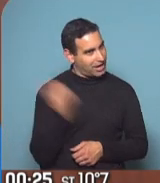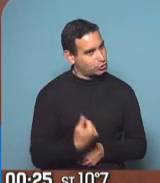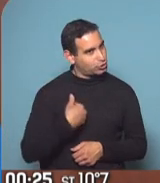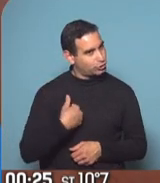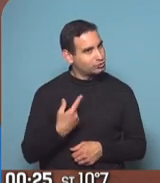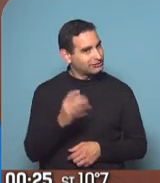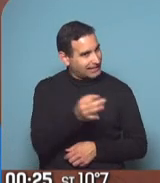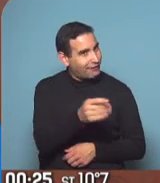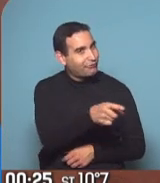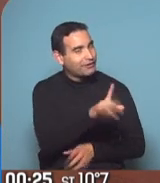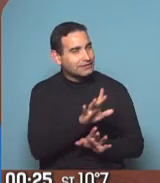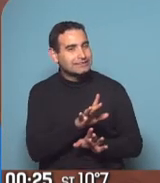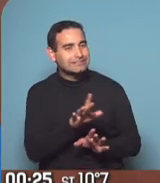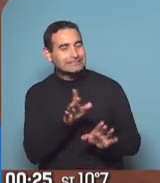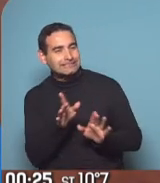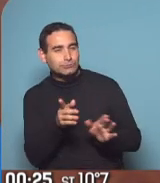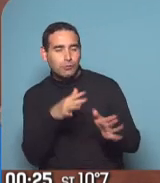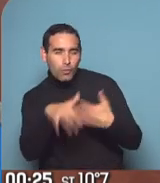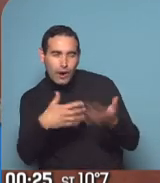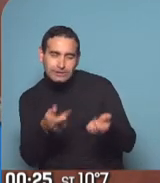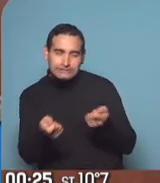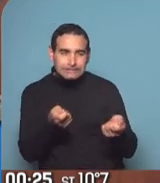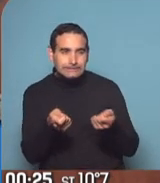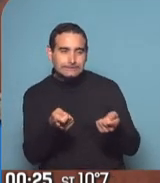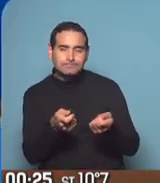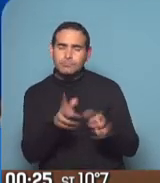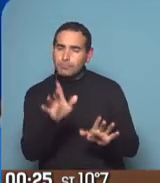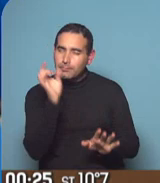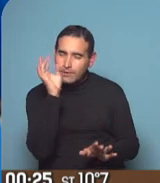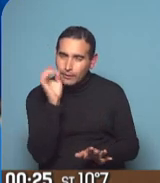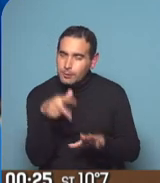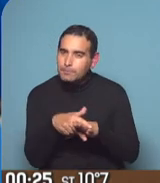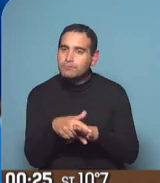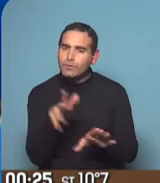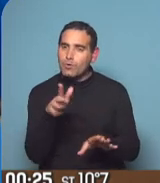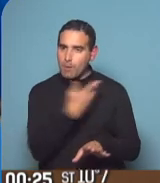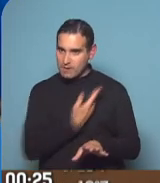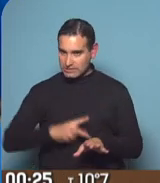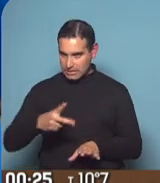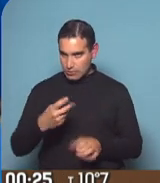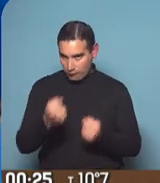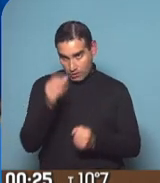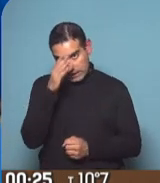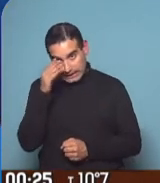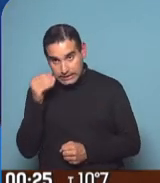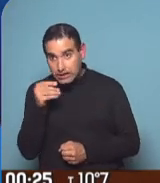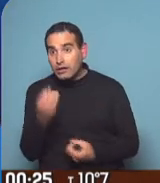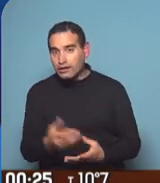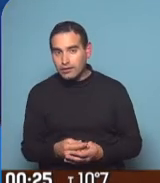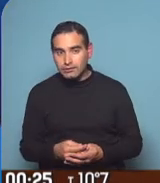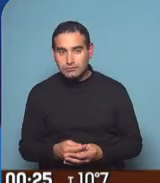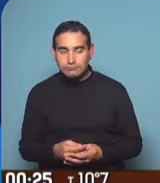que se puede dar si es un perdón un vicepresidente tan fuerte como christina como está ahí